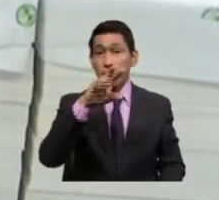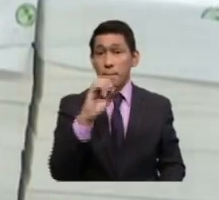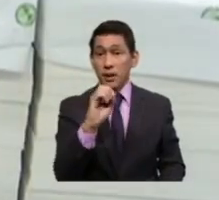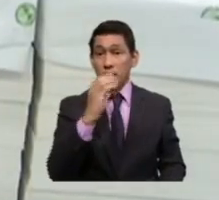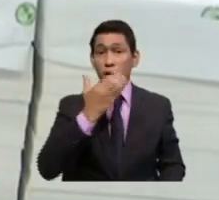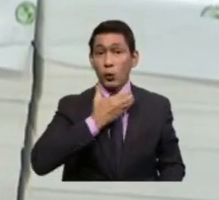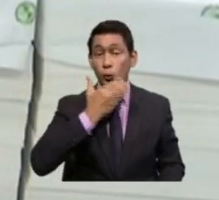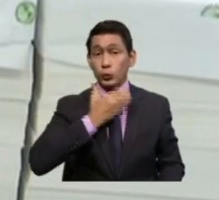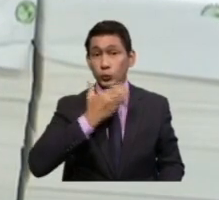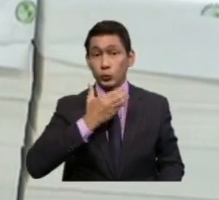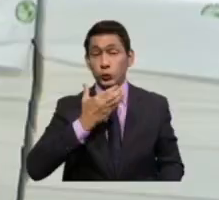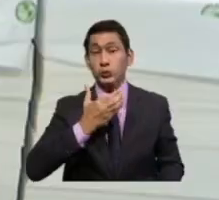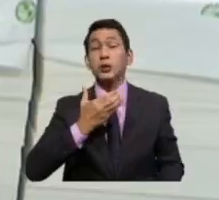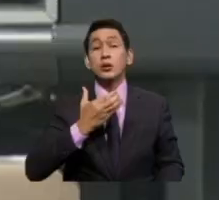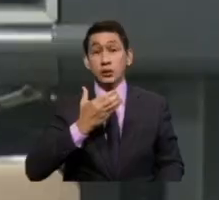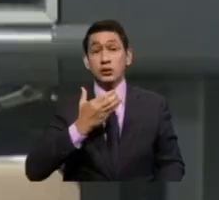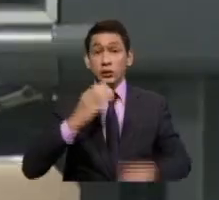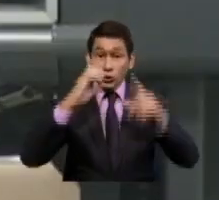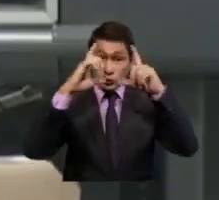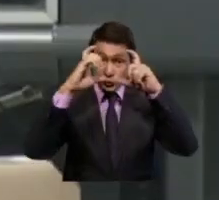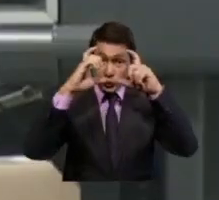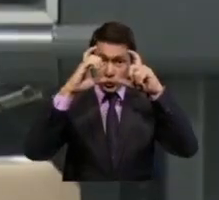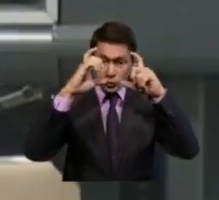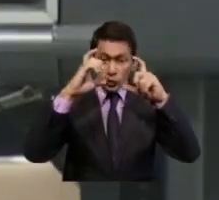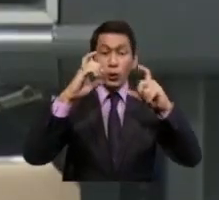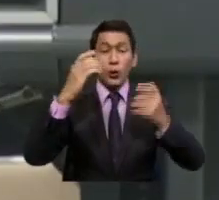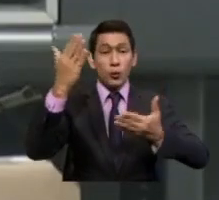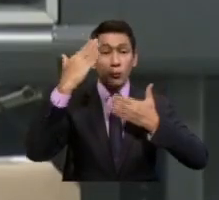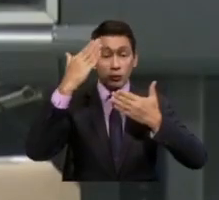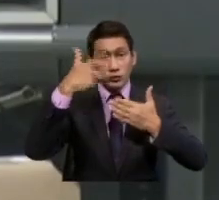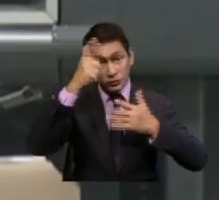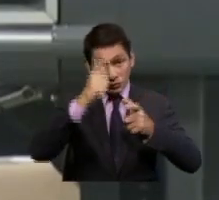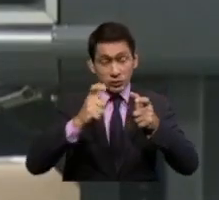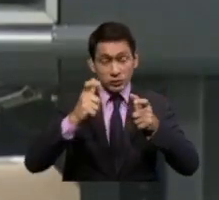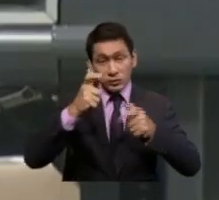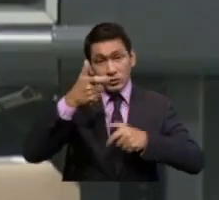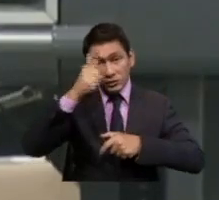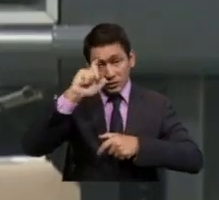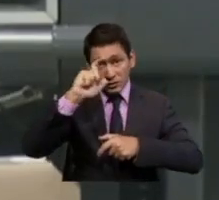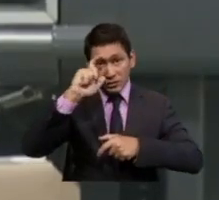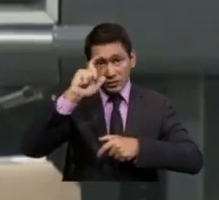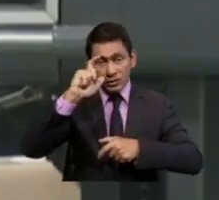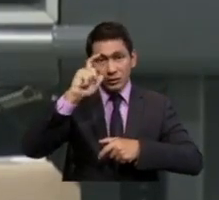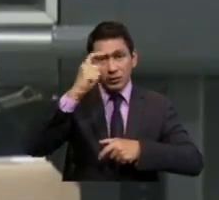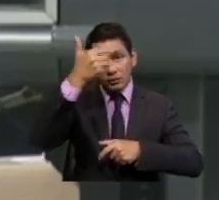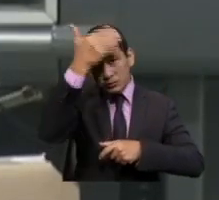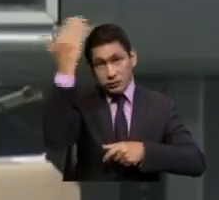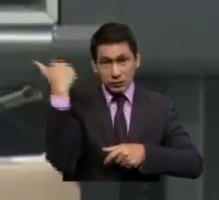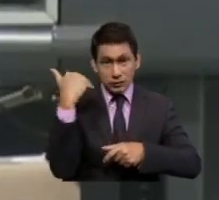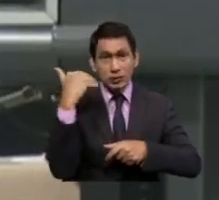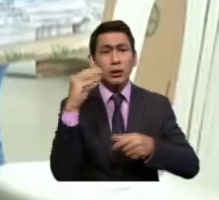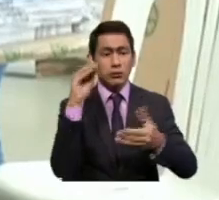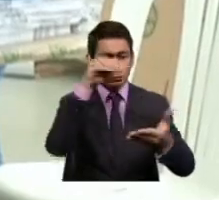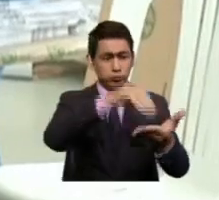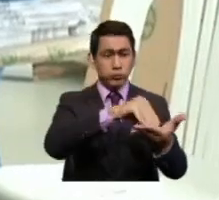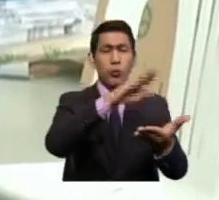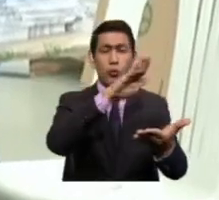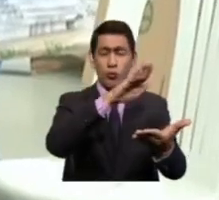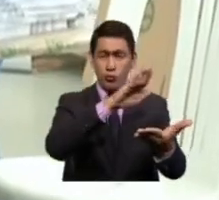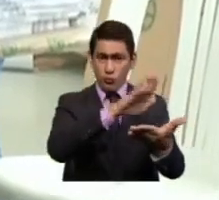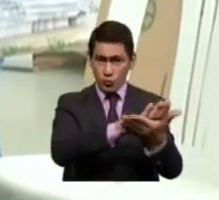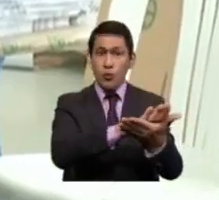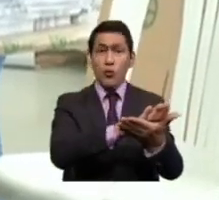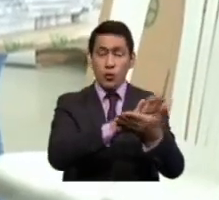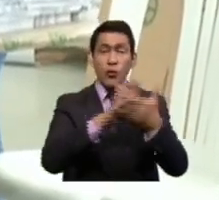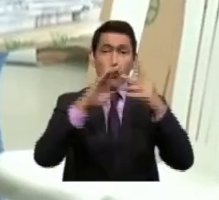y foto de Fernando Villavicencio sí aparecerá en la papeleta, ya que estas ya fueron impresas e incluso